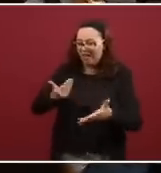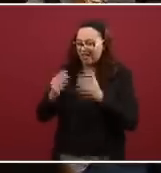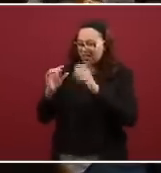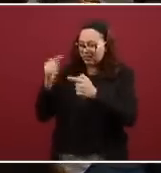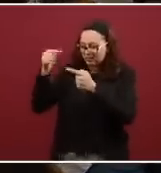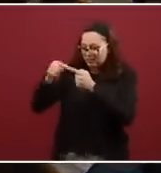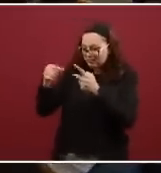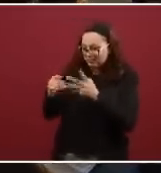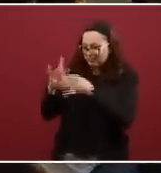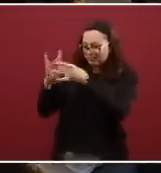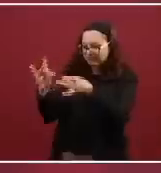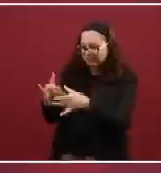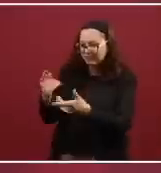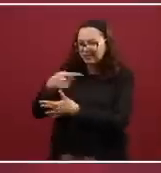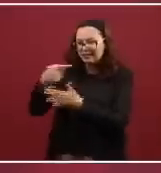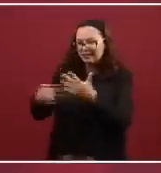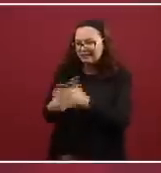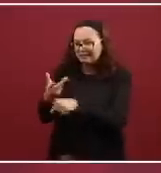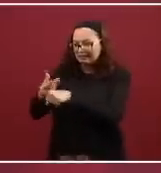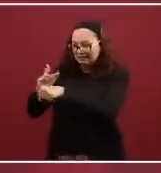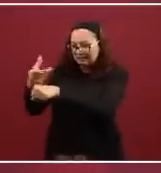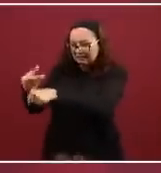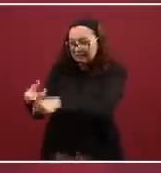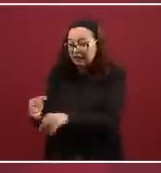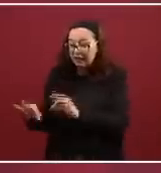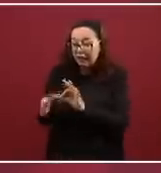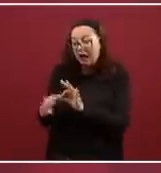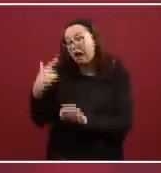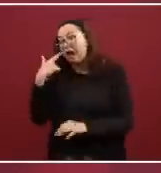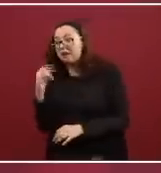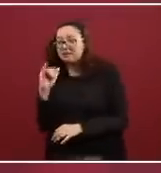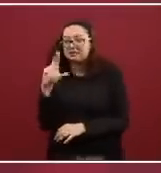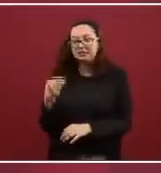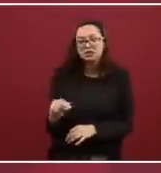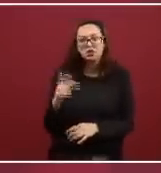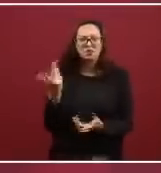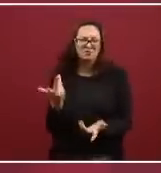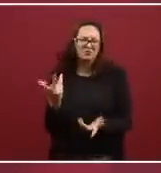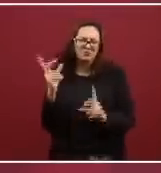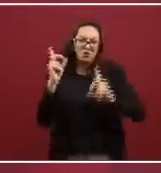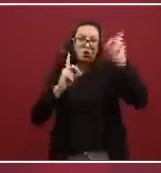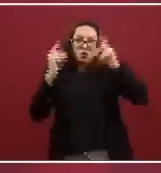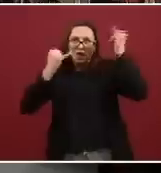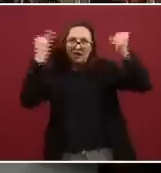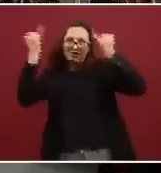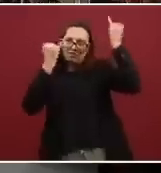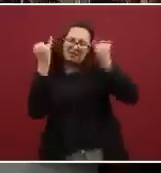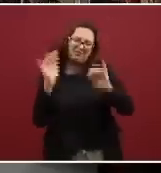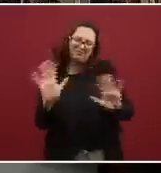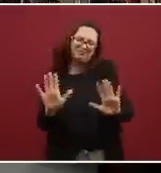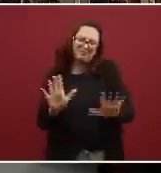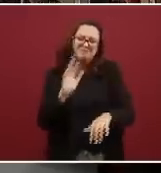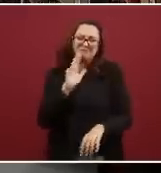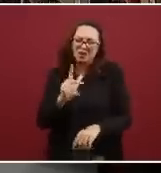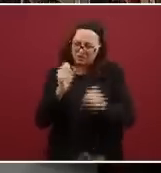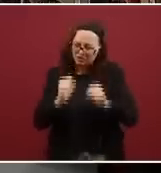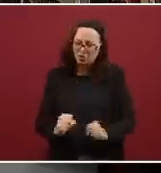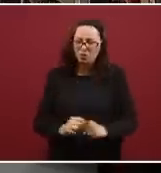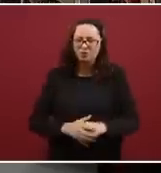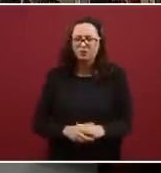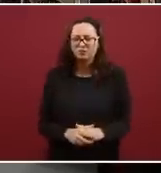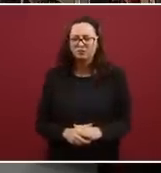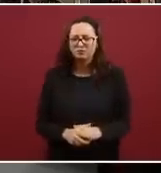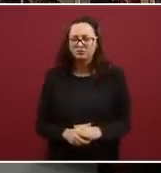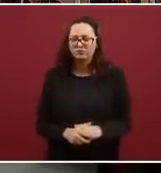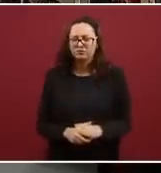no sino hacer una especulación si les parece damos otra otra más para dejar la